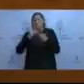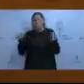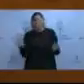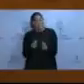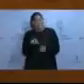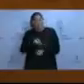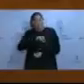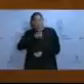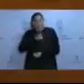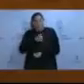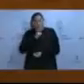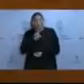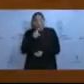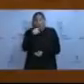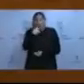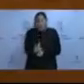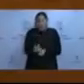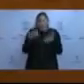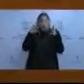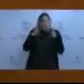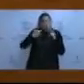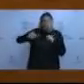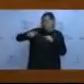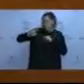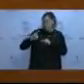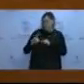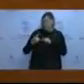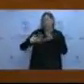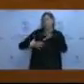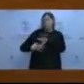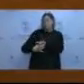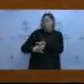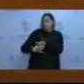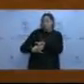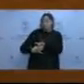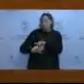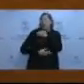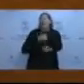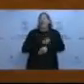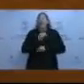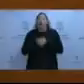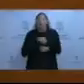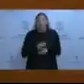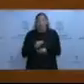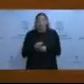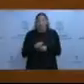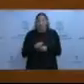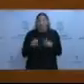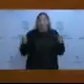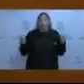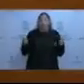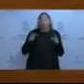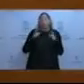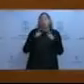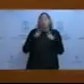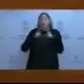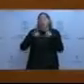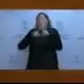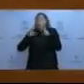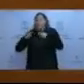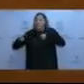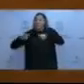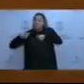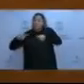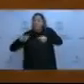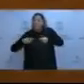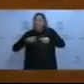es lo que dice en su primera recomendación, cómo van a hacer el que las sociedades mercantiles con procesos judiciales en